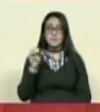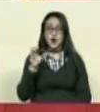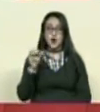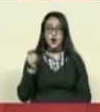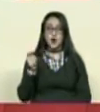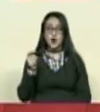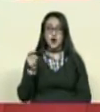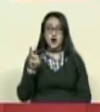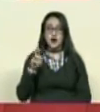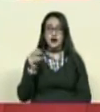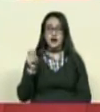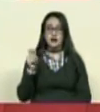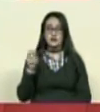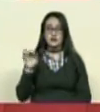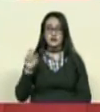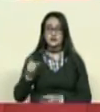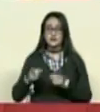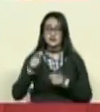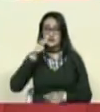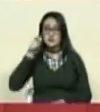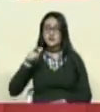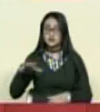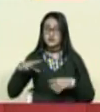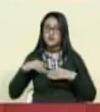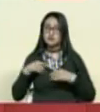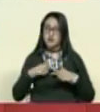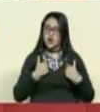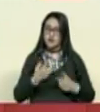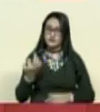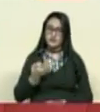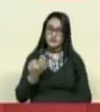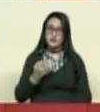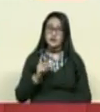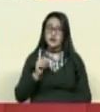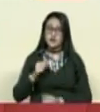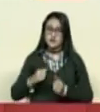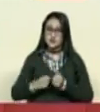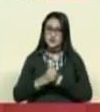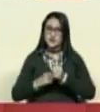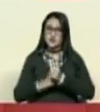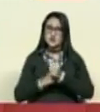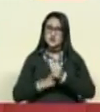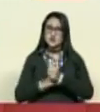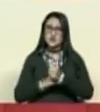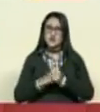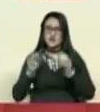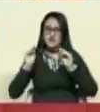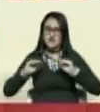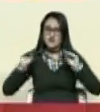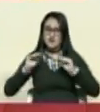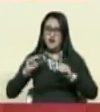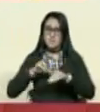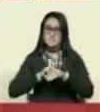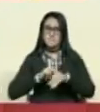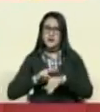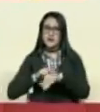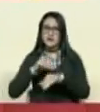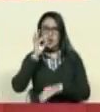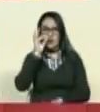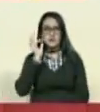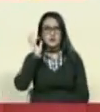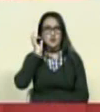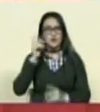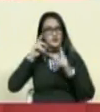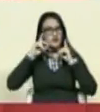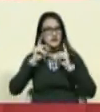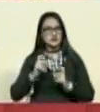Muchos lo asumen de corazón y de verdad. Pero tenemos que forjar a los médicos, a las médicas, a los